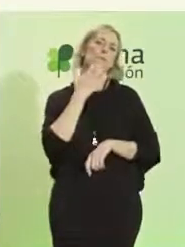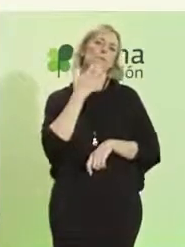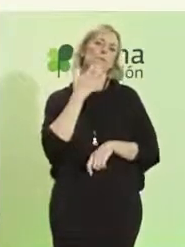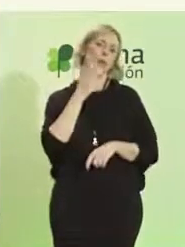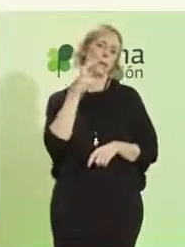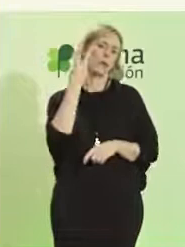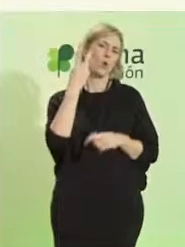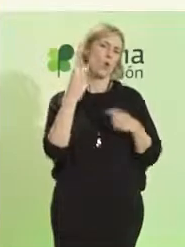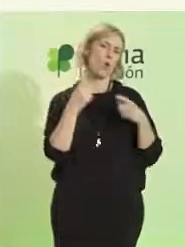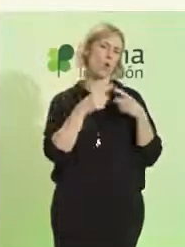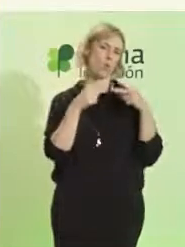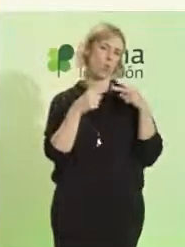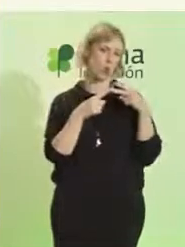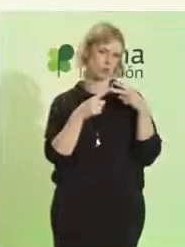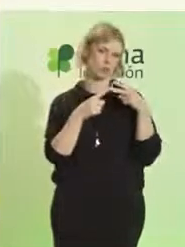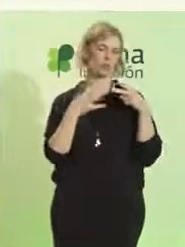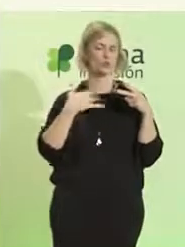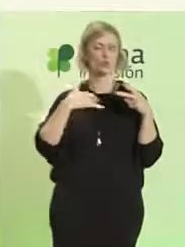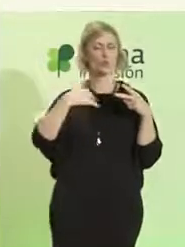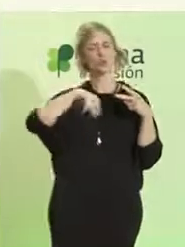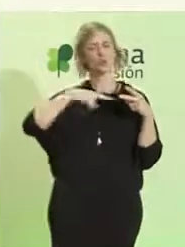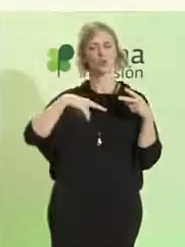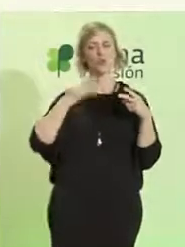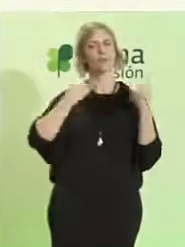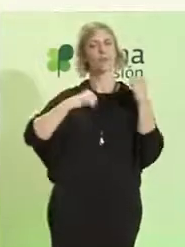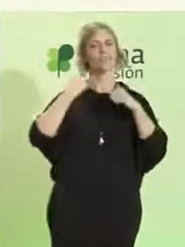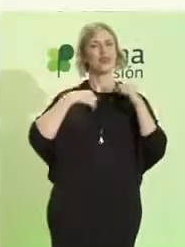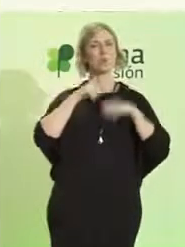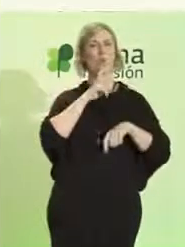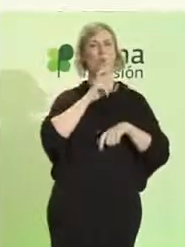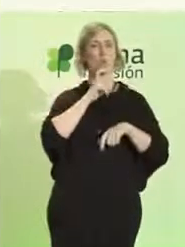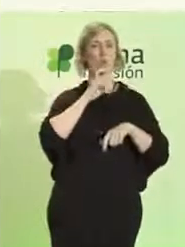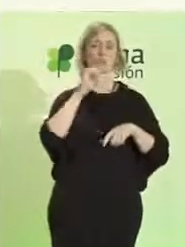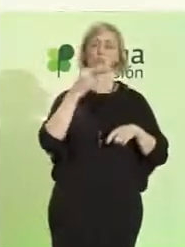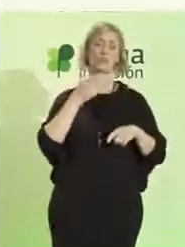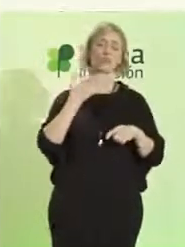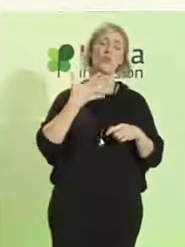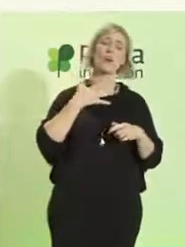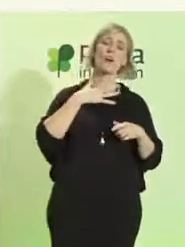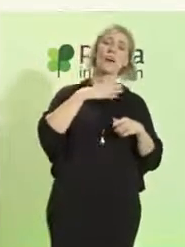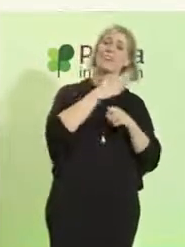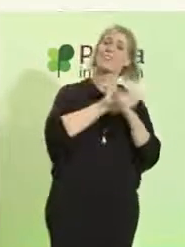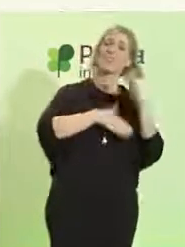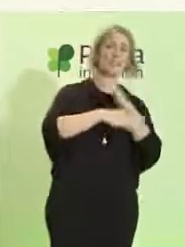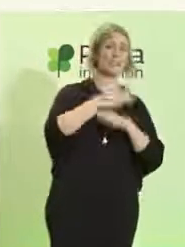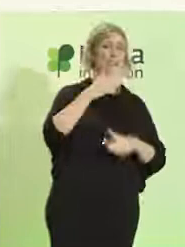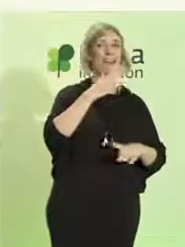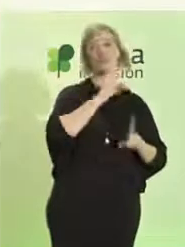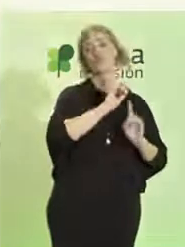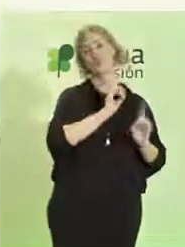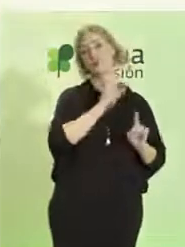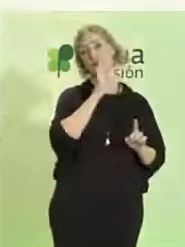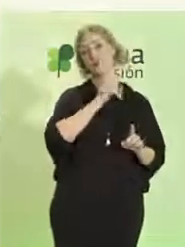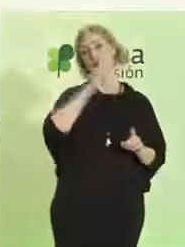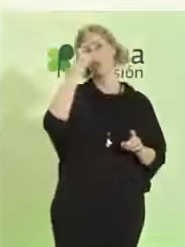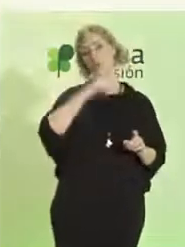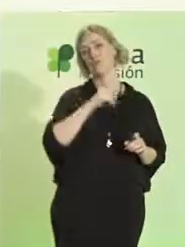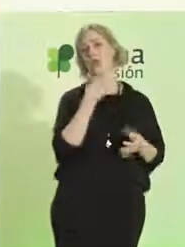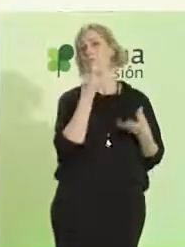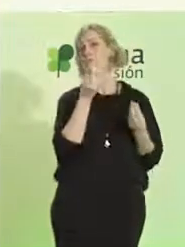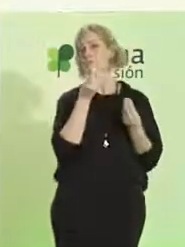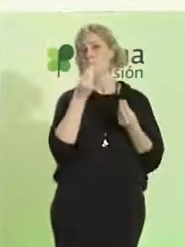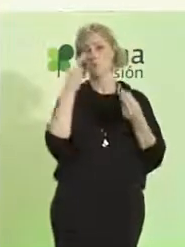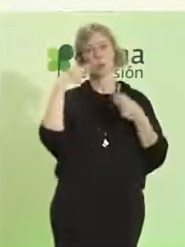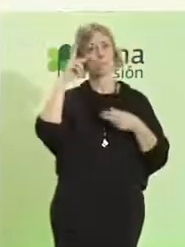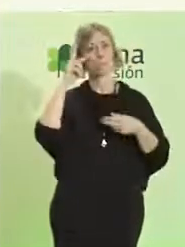ponemos esto en práctica, no tanto en el campo de la discapacidad y perdonad por no poner ejemplos ahí, pero prefiero ser honesto con lo que sabemos hacer y compartirlo por